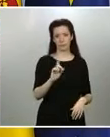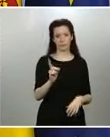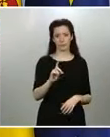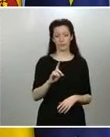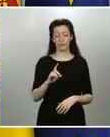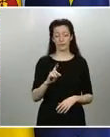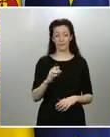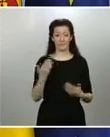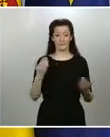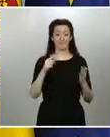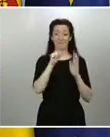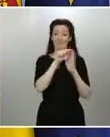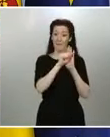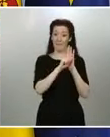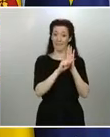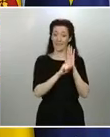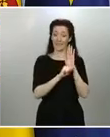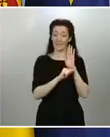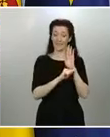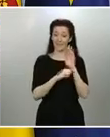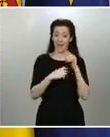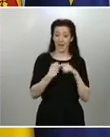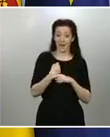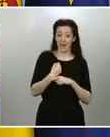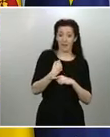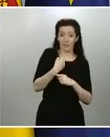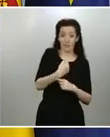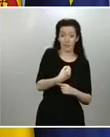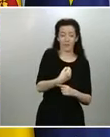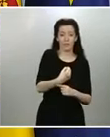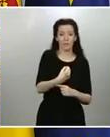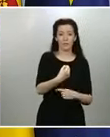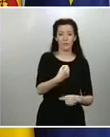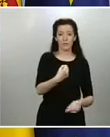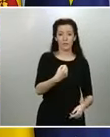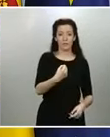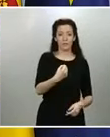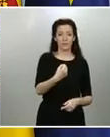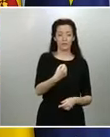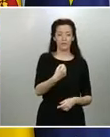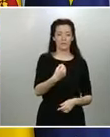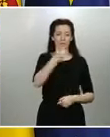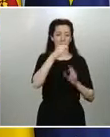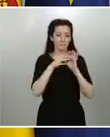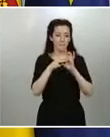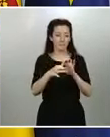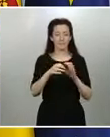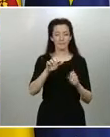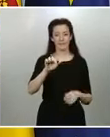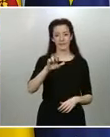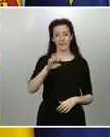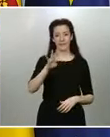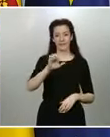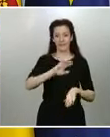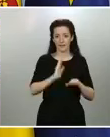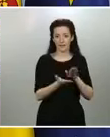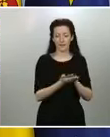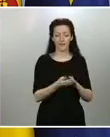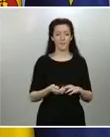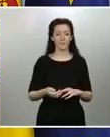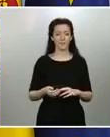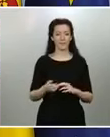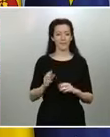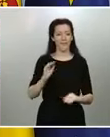de apoyo que este gobierno ha puesto en marcha las que tienen que ver con los expedientes de regulación de empleo con las ayudas sociales con